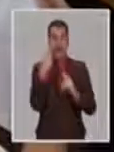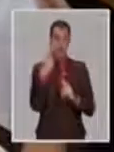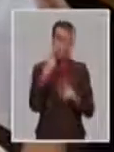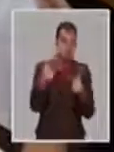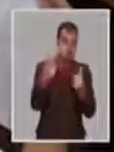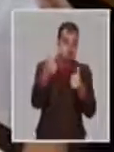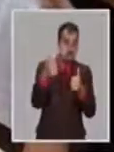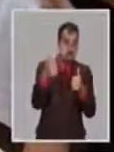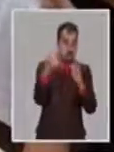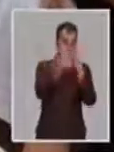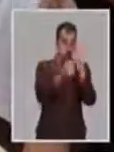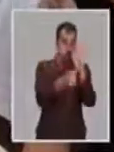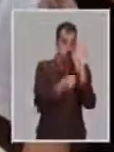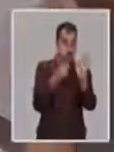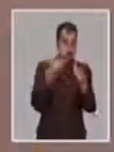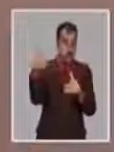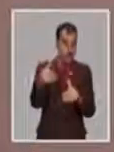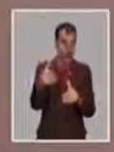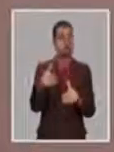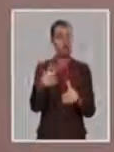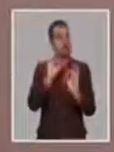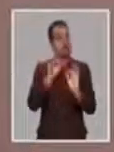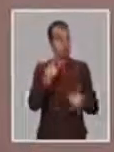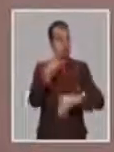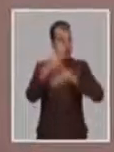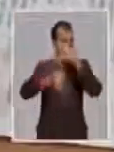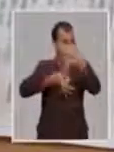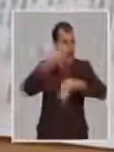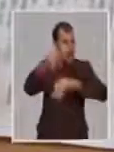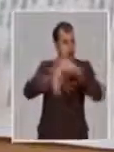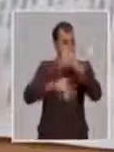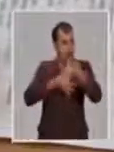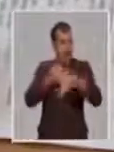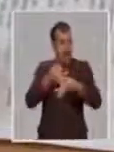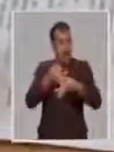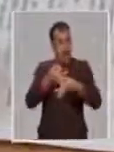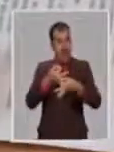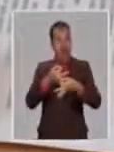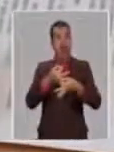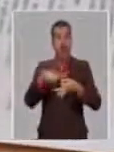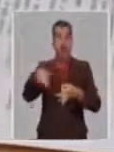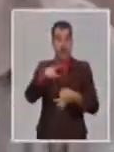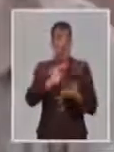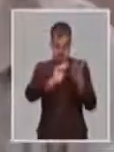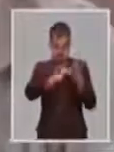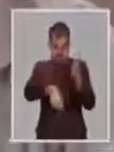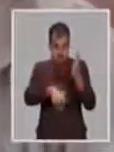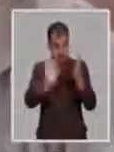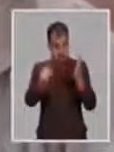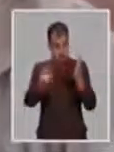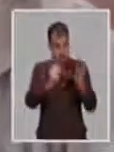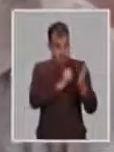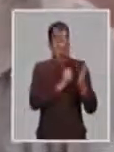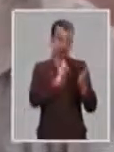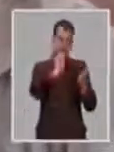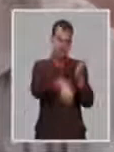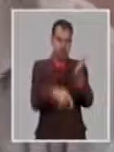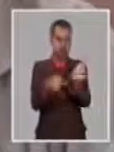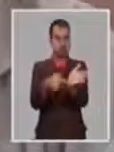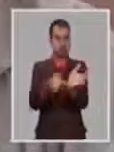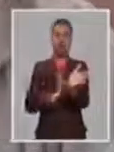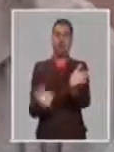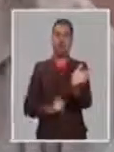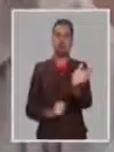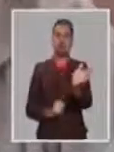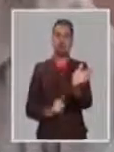poder participar, siempre explicándole al sujeto que es con un consentimiento de su participación. Lo hemos estado organizando de